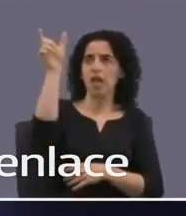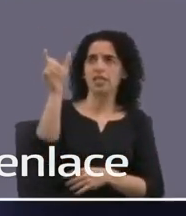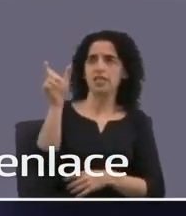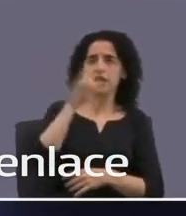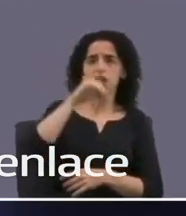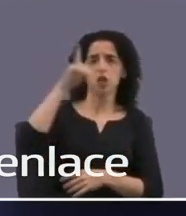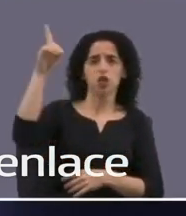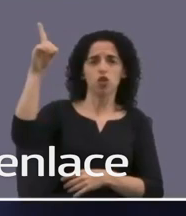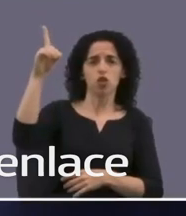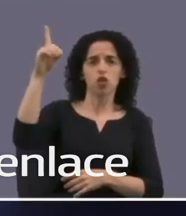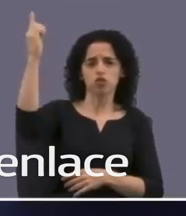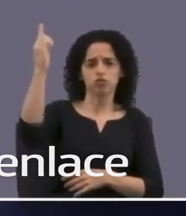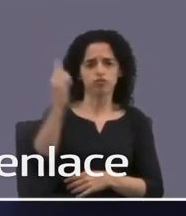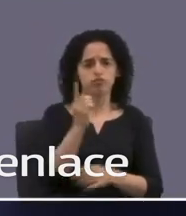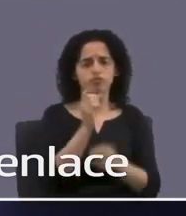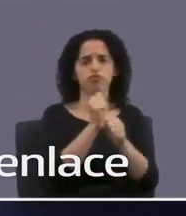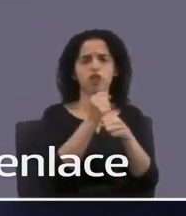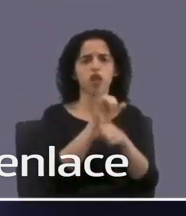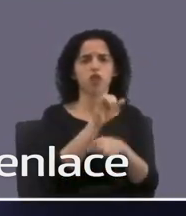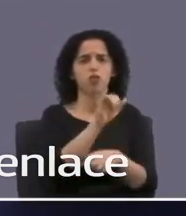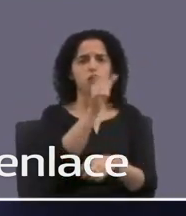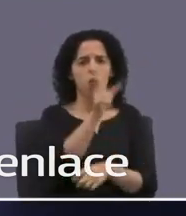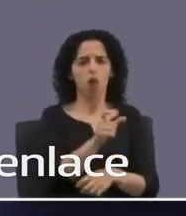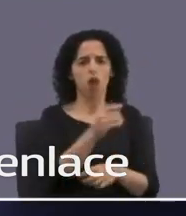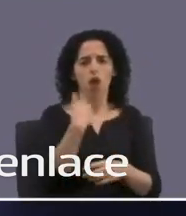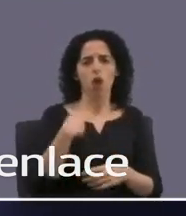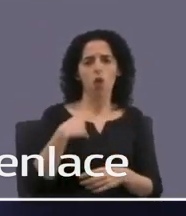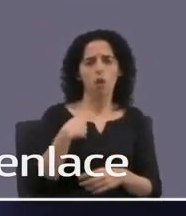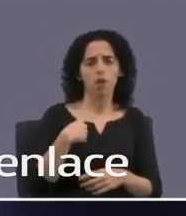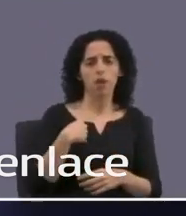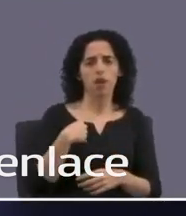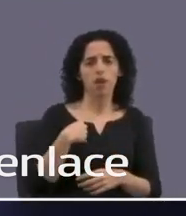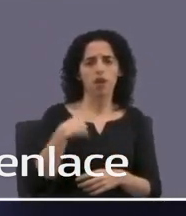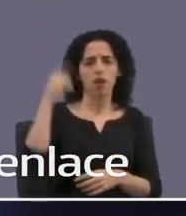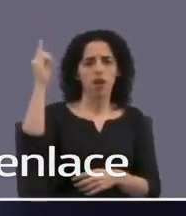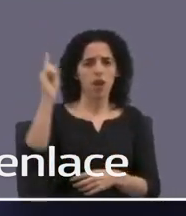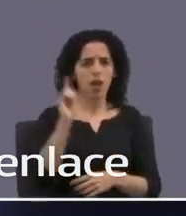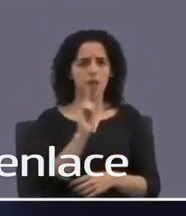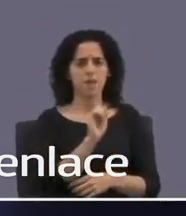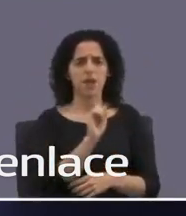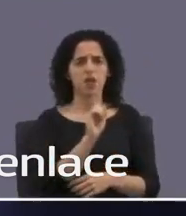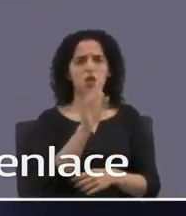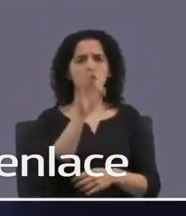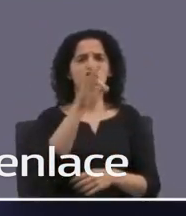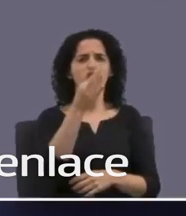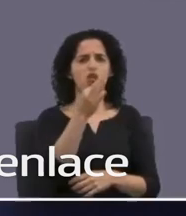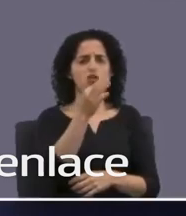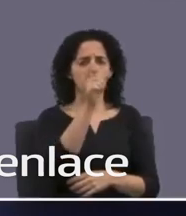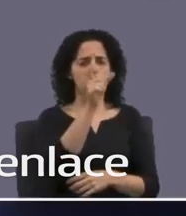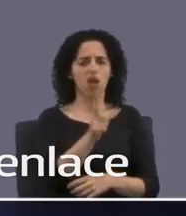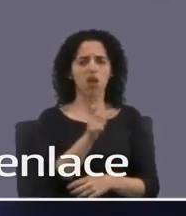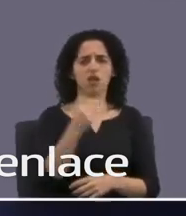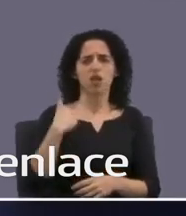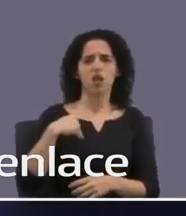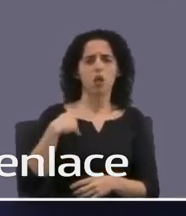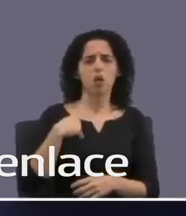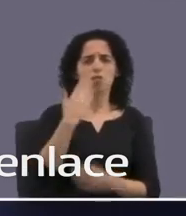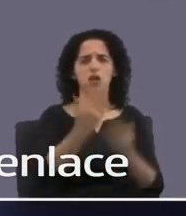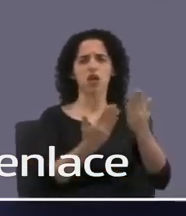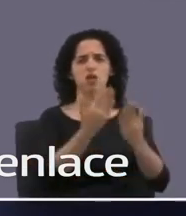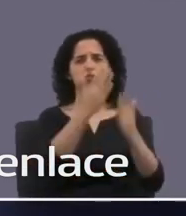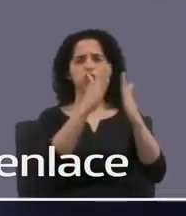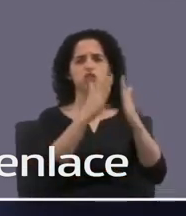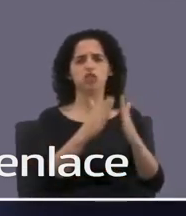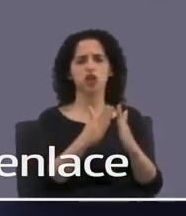que siendo Dios se hizo hombre y vino y en forma de hombre se